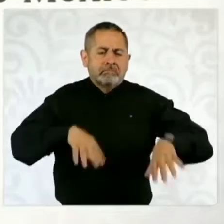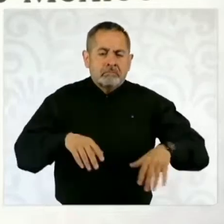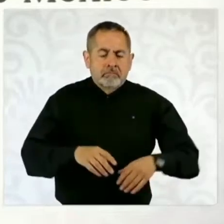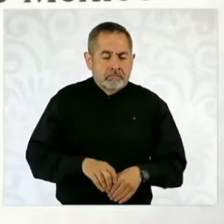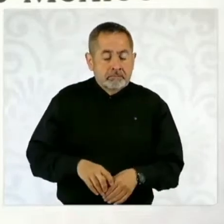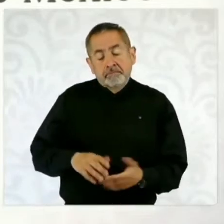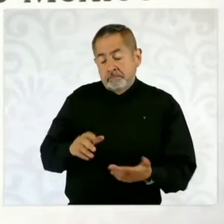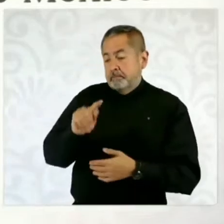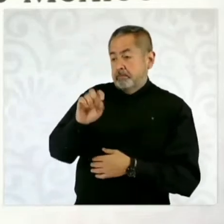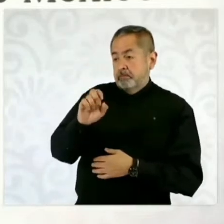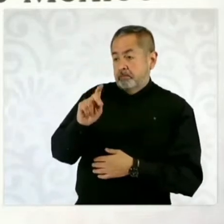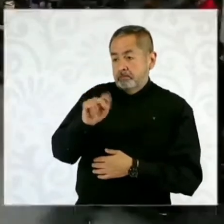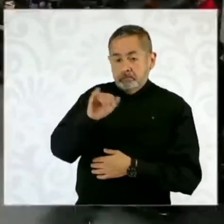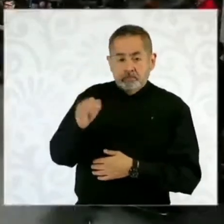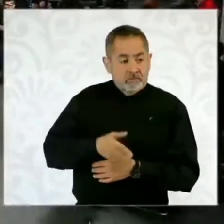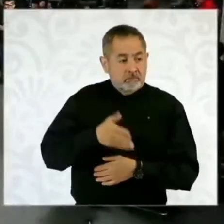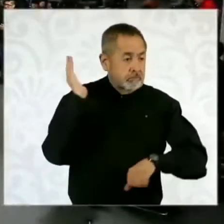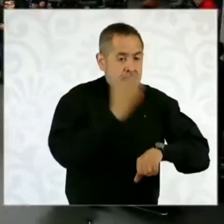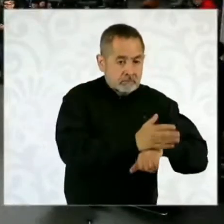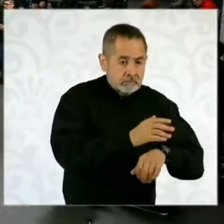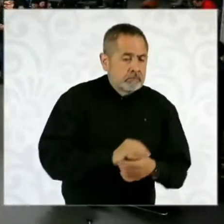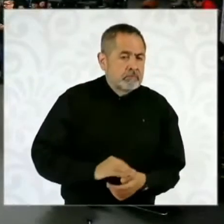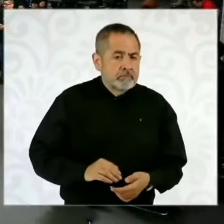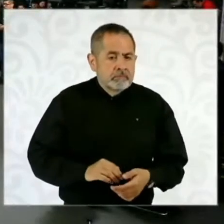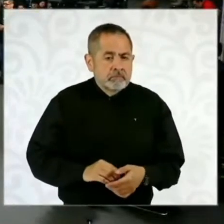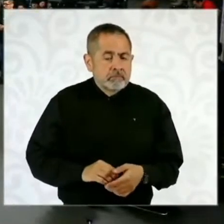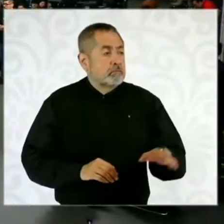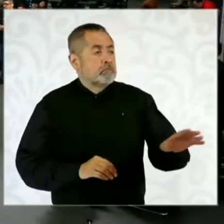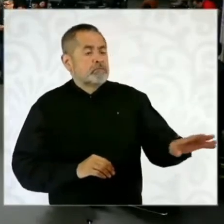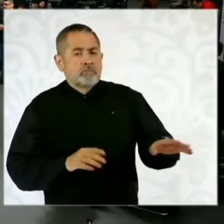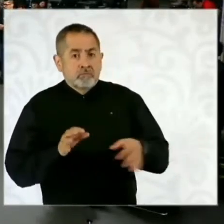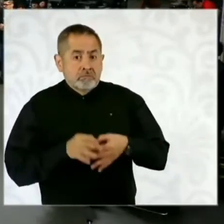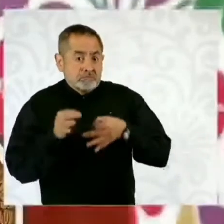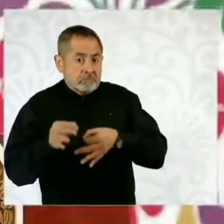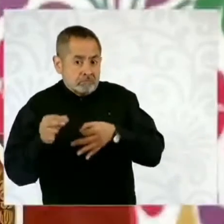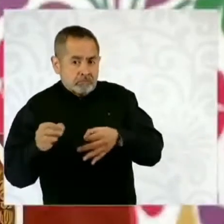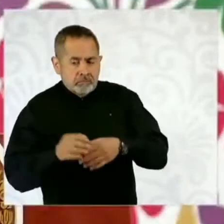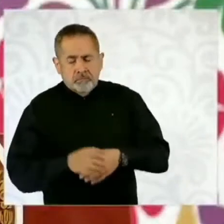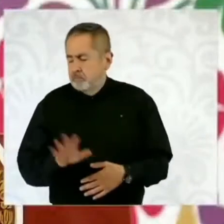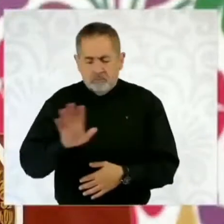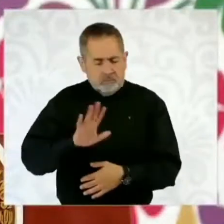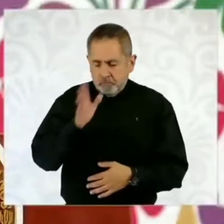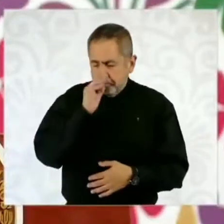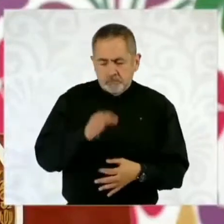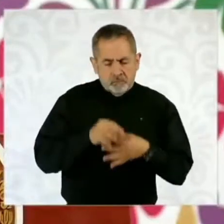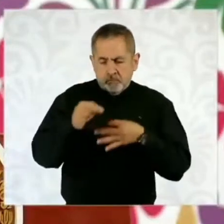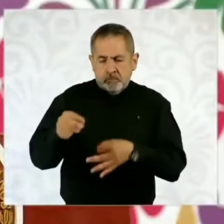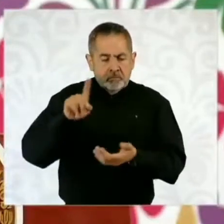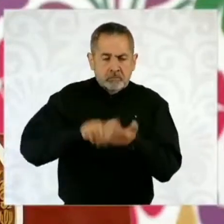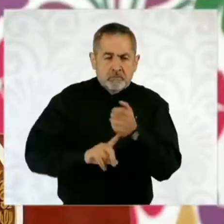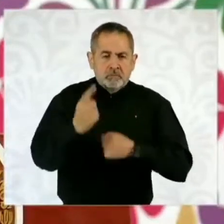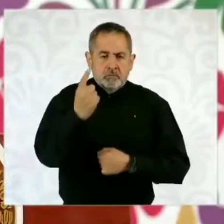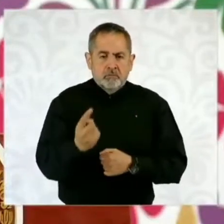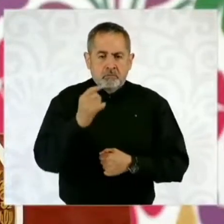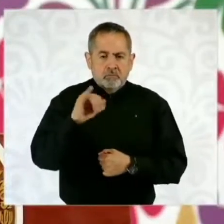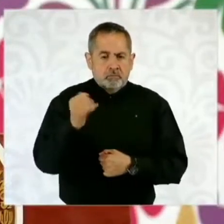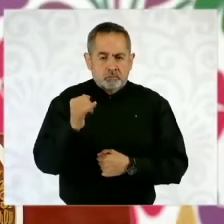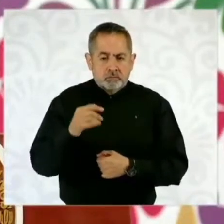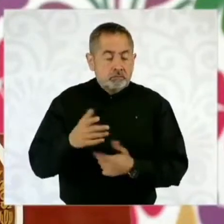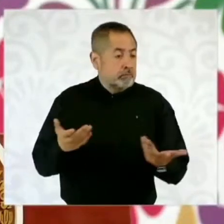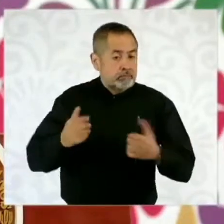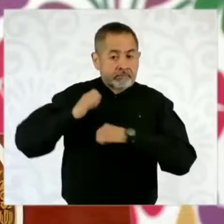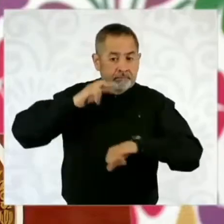Electoral. ¿Y atrasaría si en caso que no lo hicieran? No. ¿Se seguiría haciendo la...? Sí, porque el INE, que es